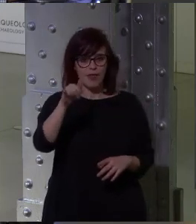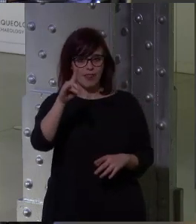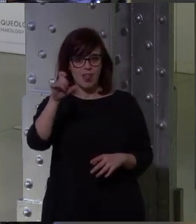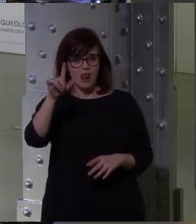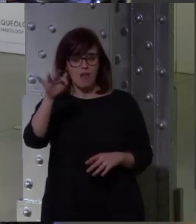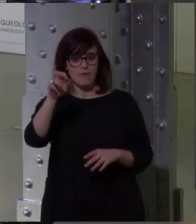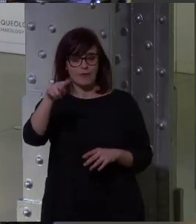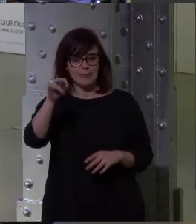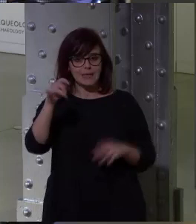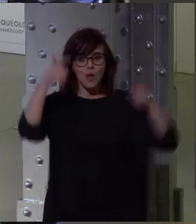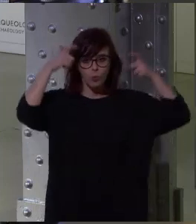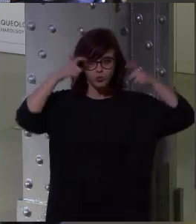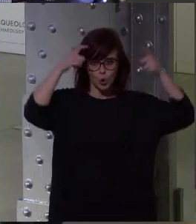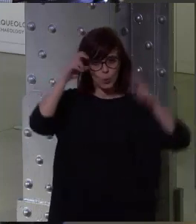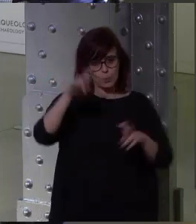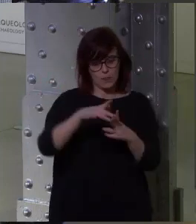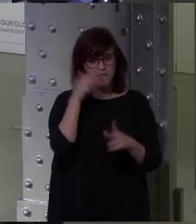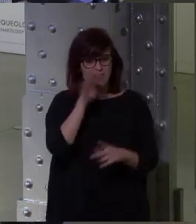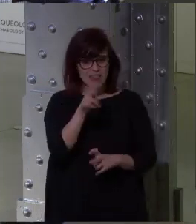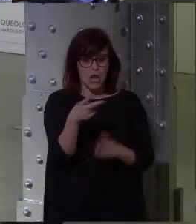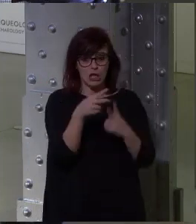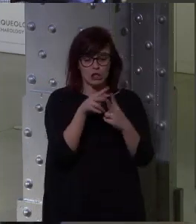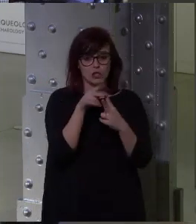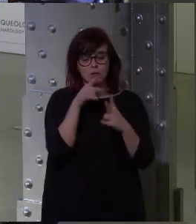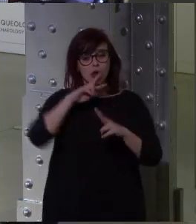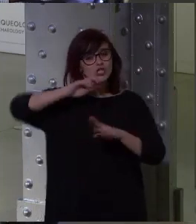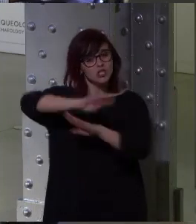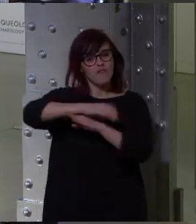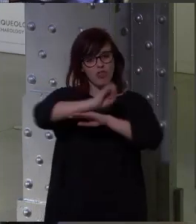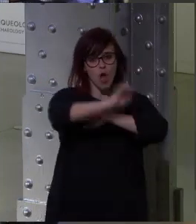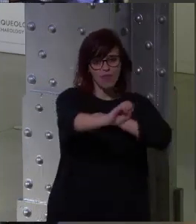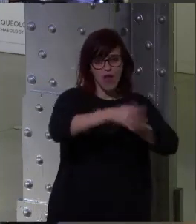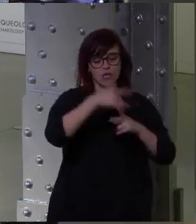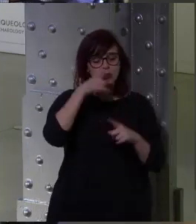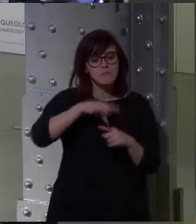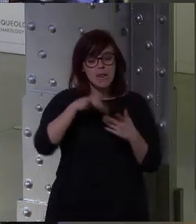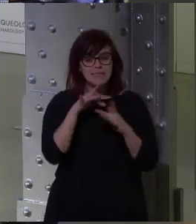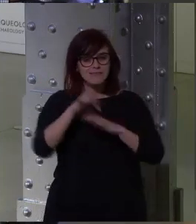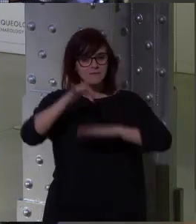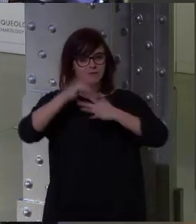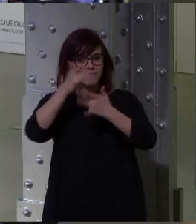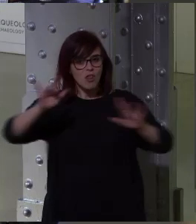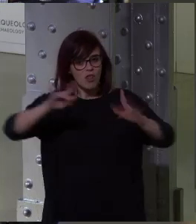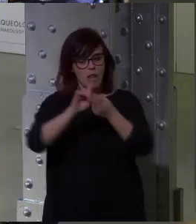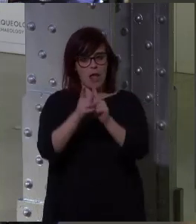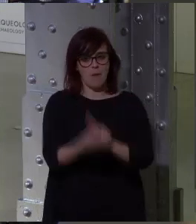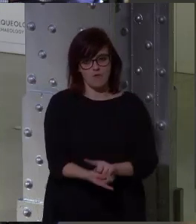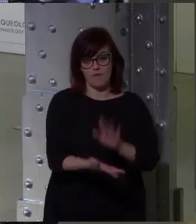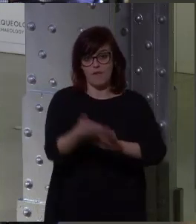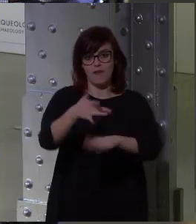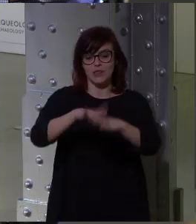Jacques Cousteau fue otro cambio revolucionario en cuanto a la conservación de los océanos. Pequeños cambios de sensibilización hacen